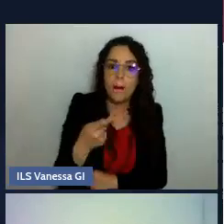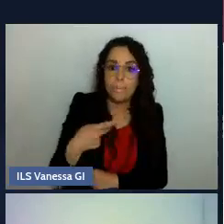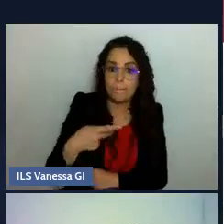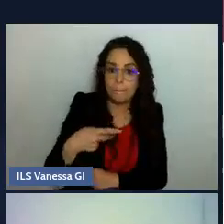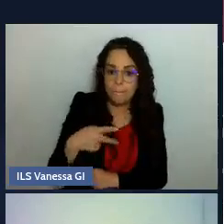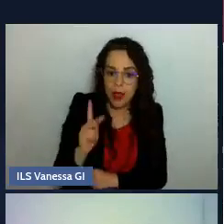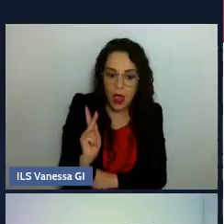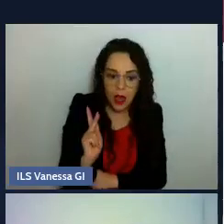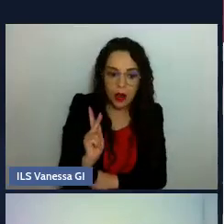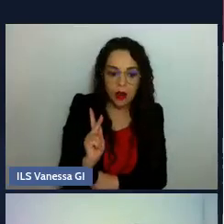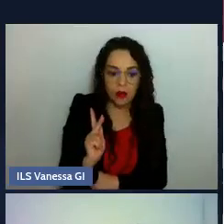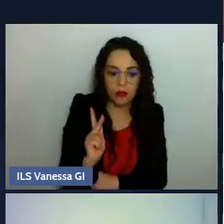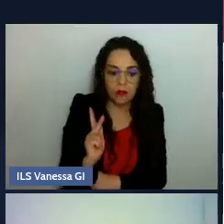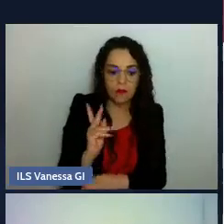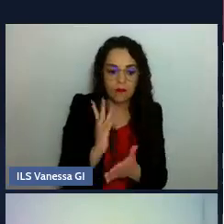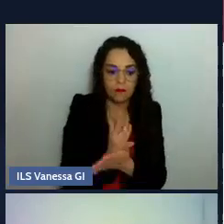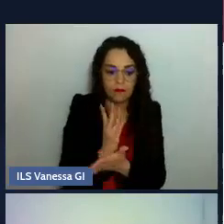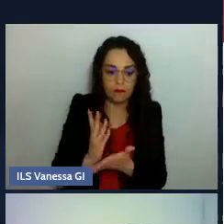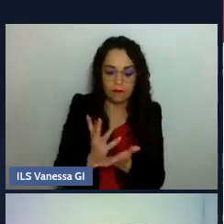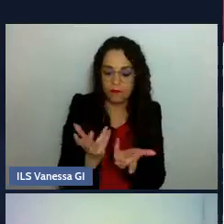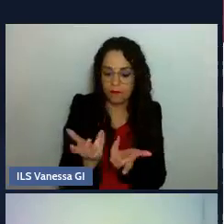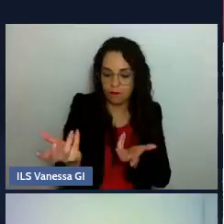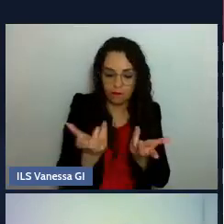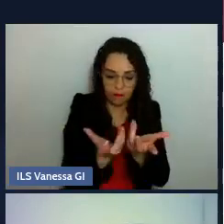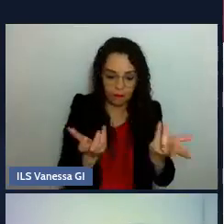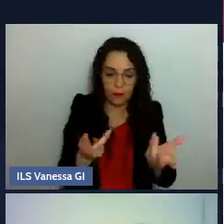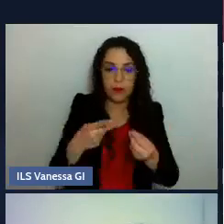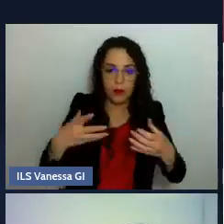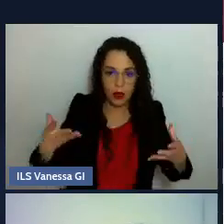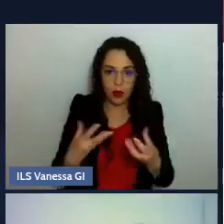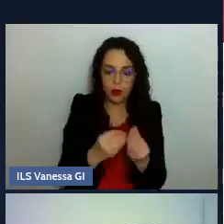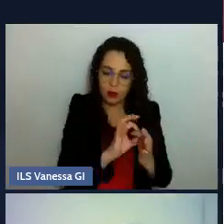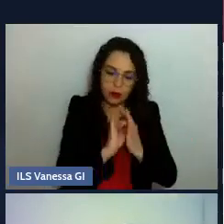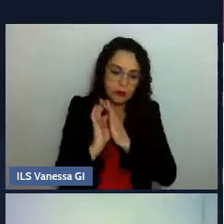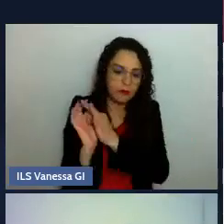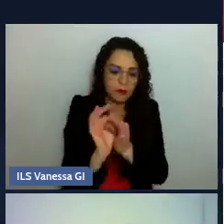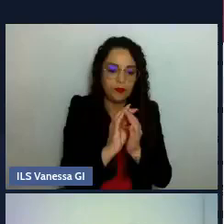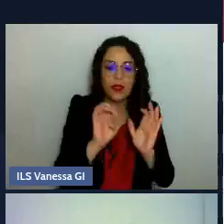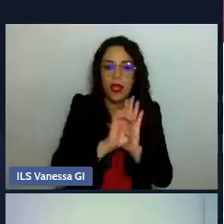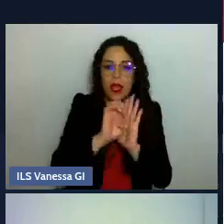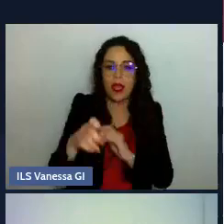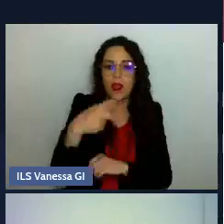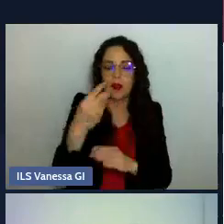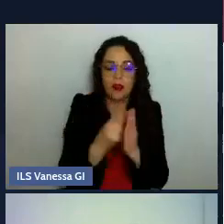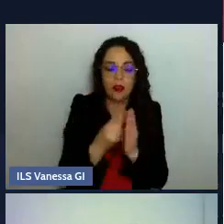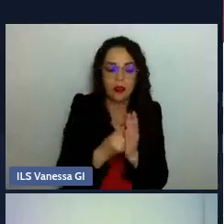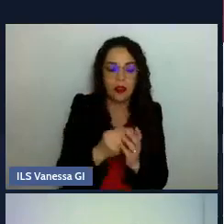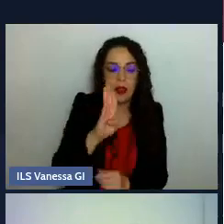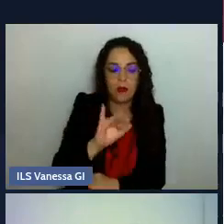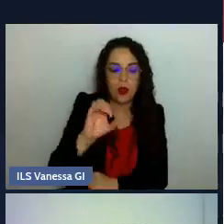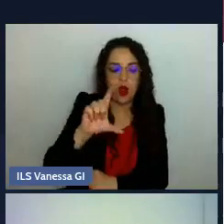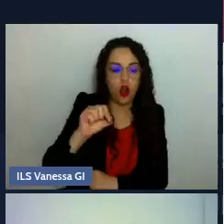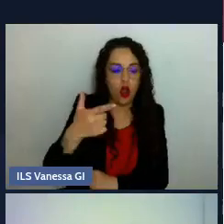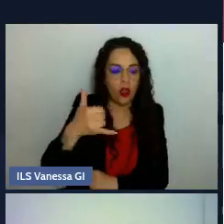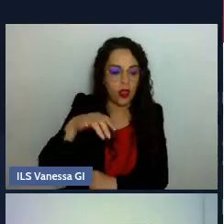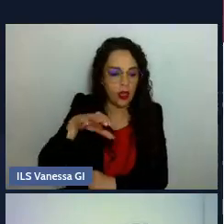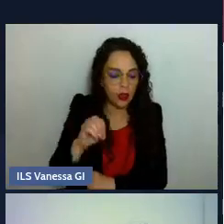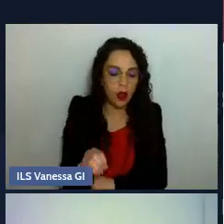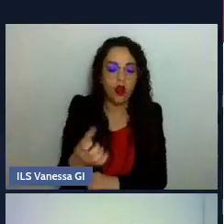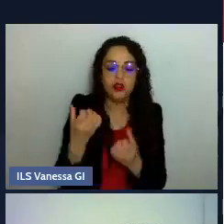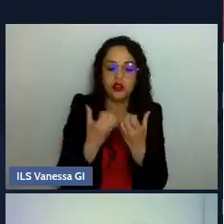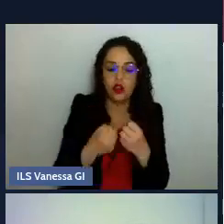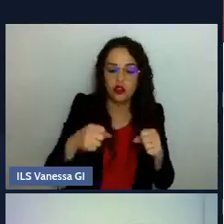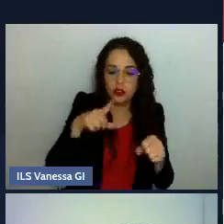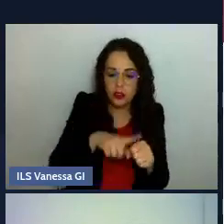intersectorial, ¿no? Está el ambiente biológico, el ambiental, el social, y además tiene que ver